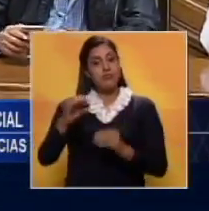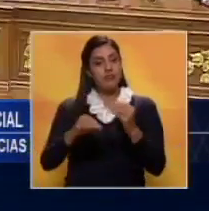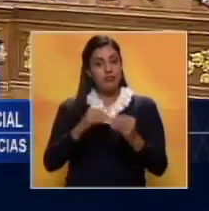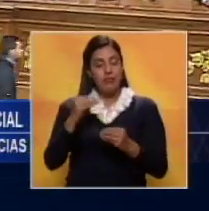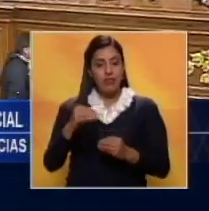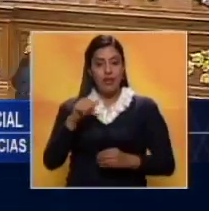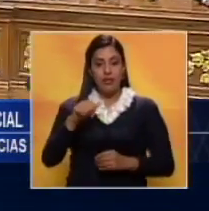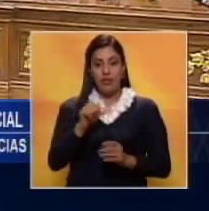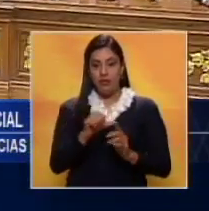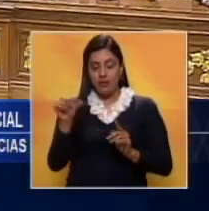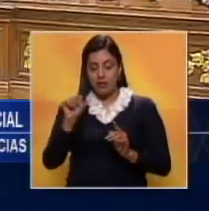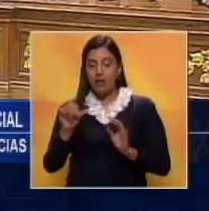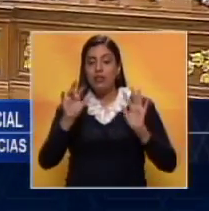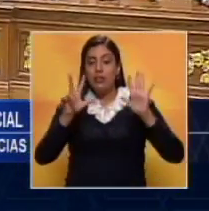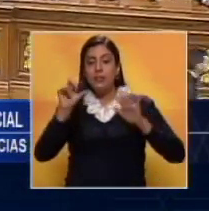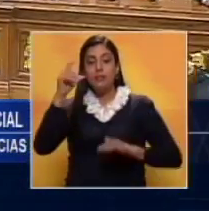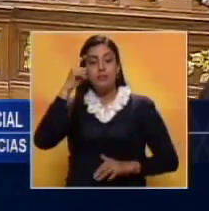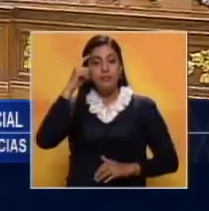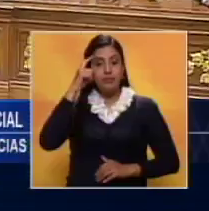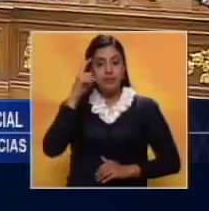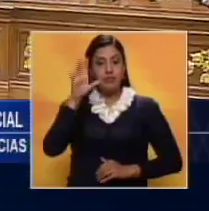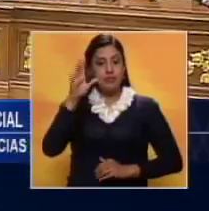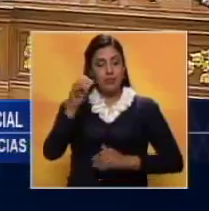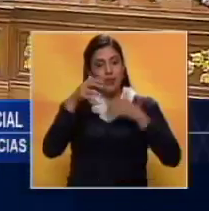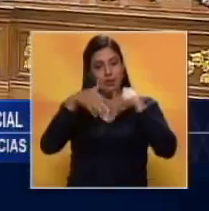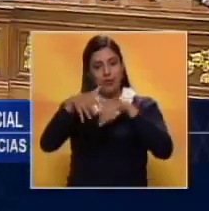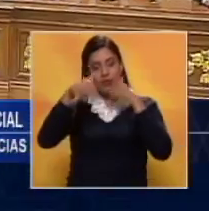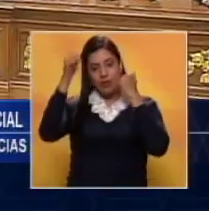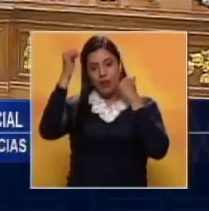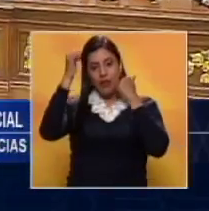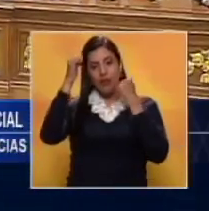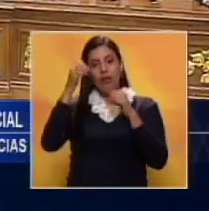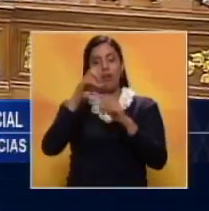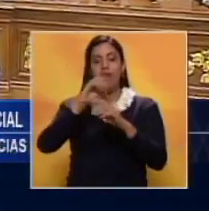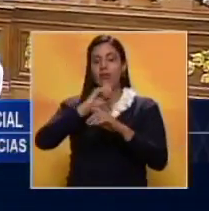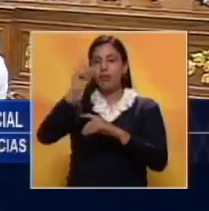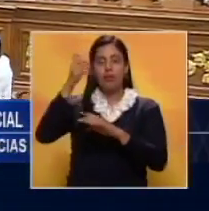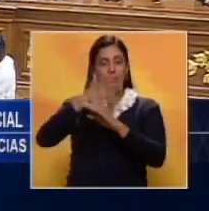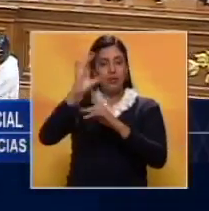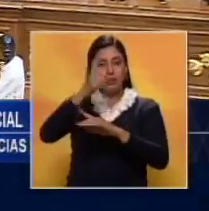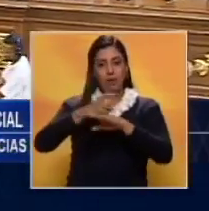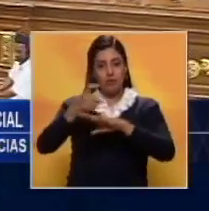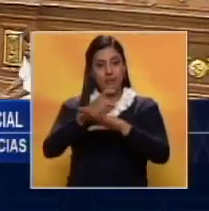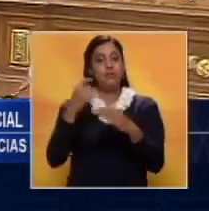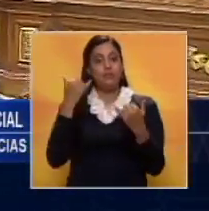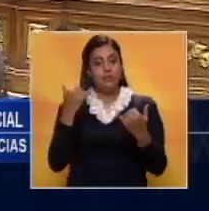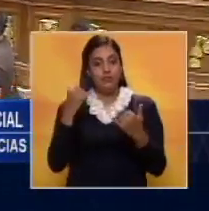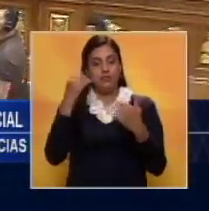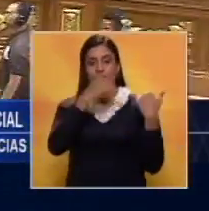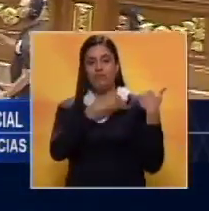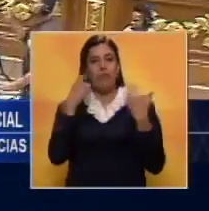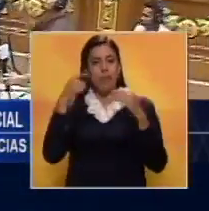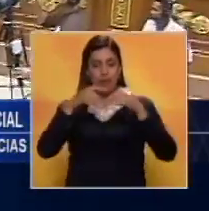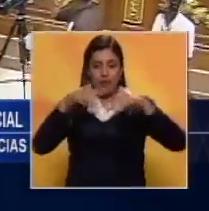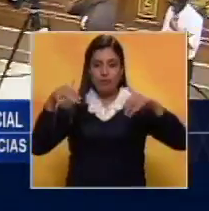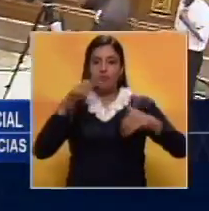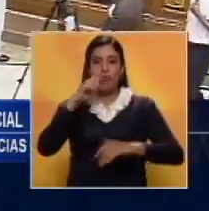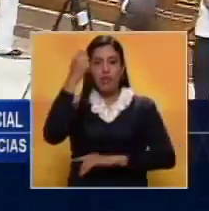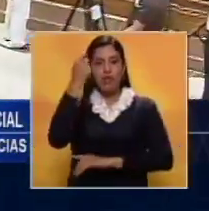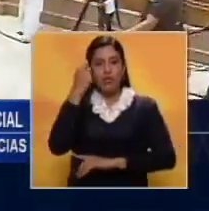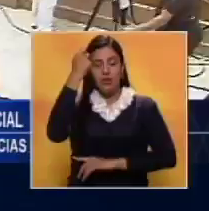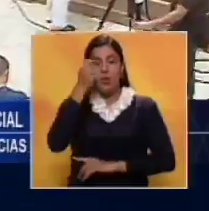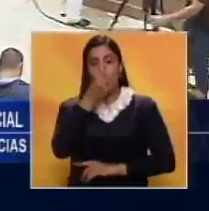durante estos más de 80 días de manifestaciones antigubernamentales. El acto está encabezado por el diputado